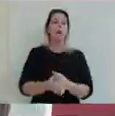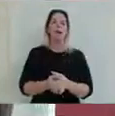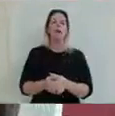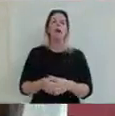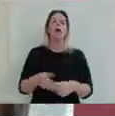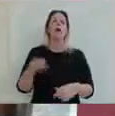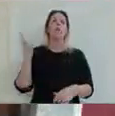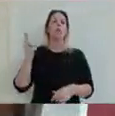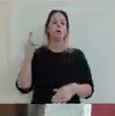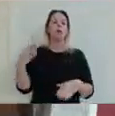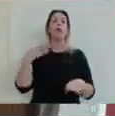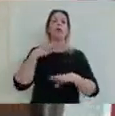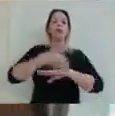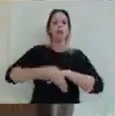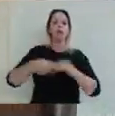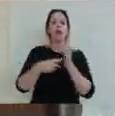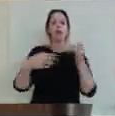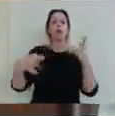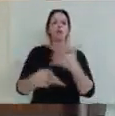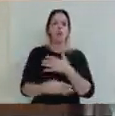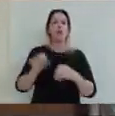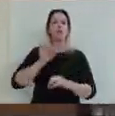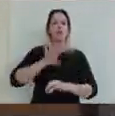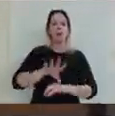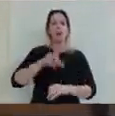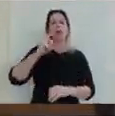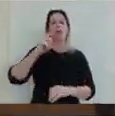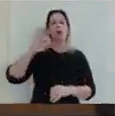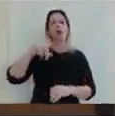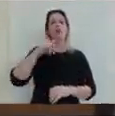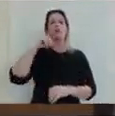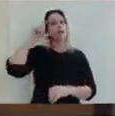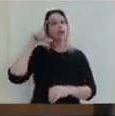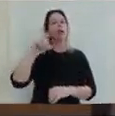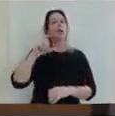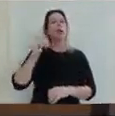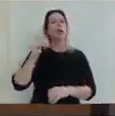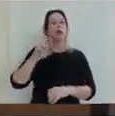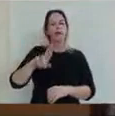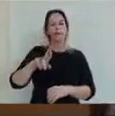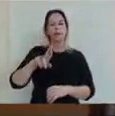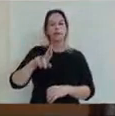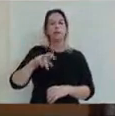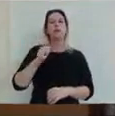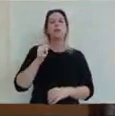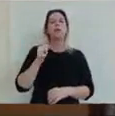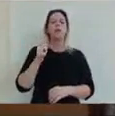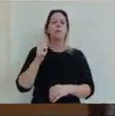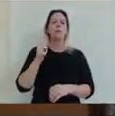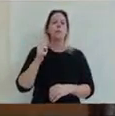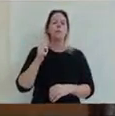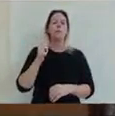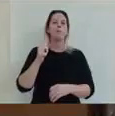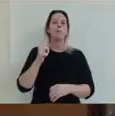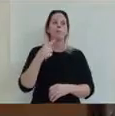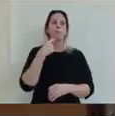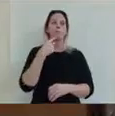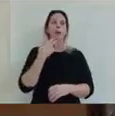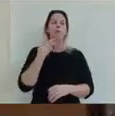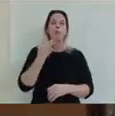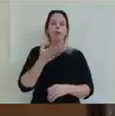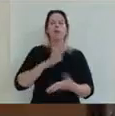al Ejecutivo y acá al Consejo Deliberante para tratar la problemática de camioneros, y esto ya